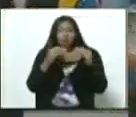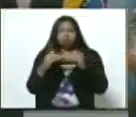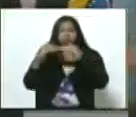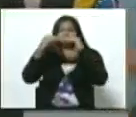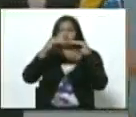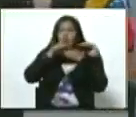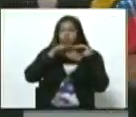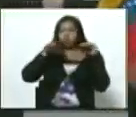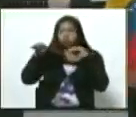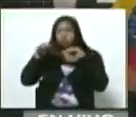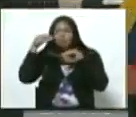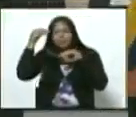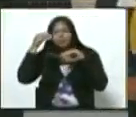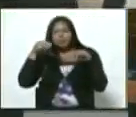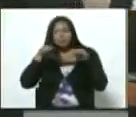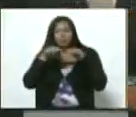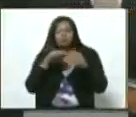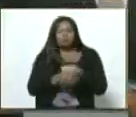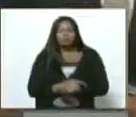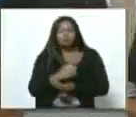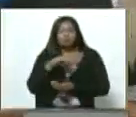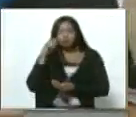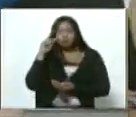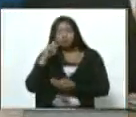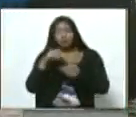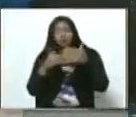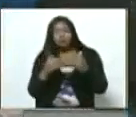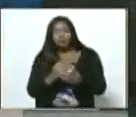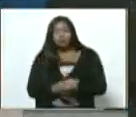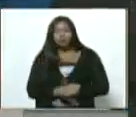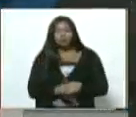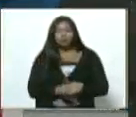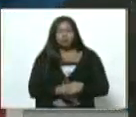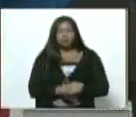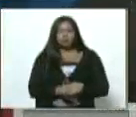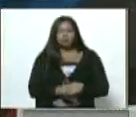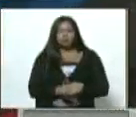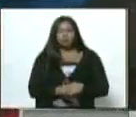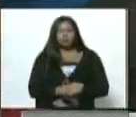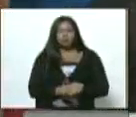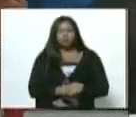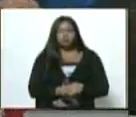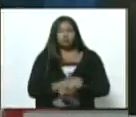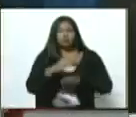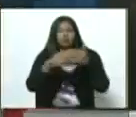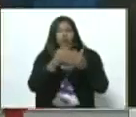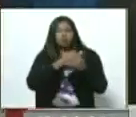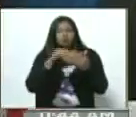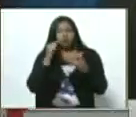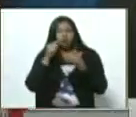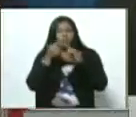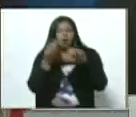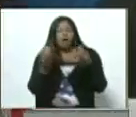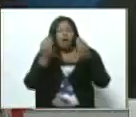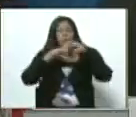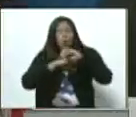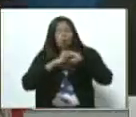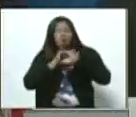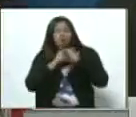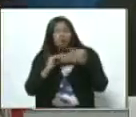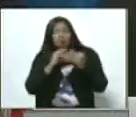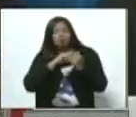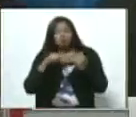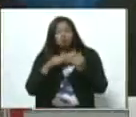unanimidad. Nosotros debemos destacar que hasta que no llegamos hasta tener un acuerdo, no